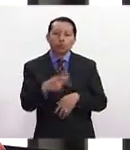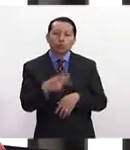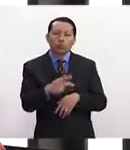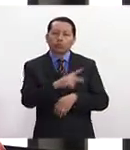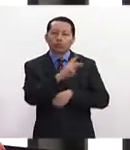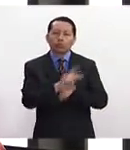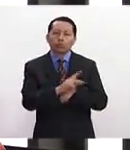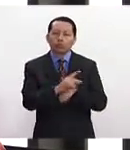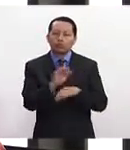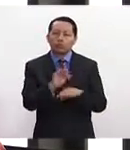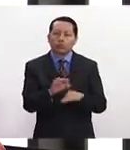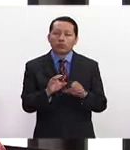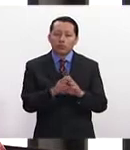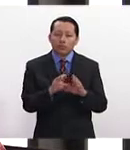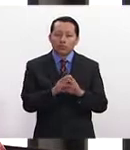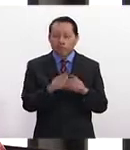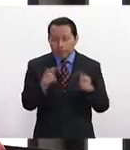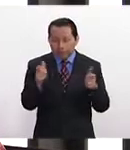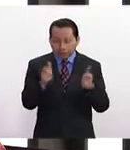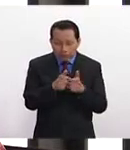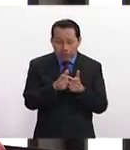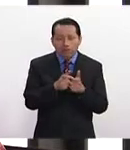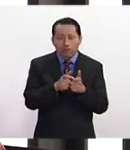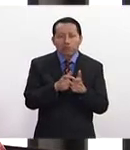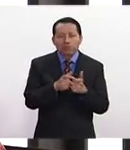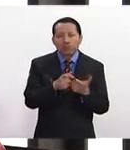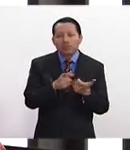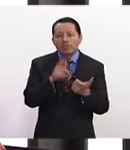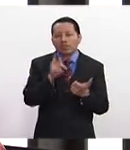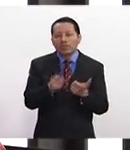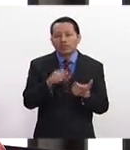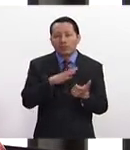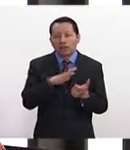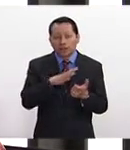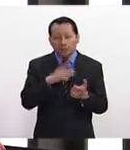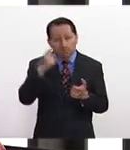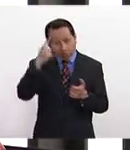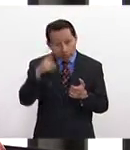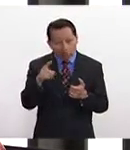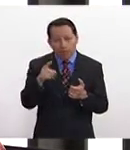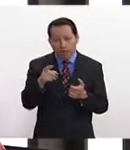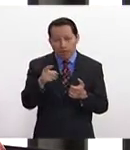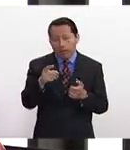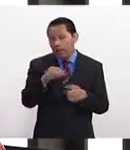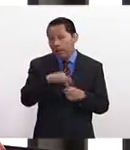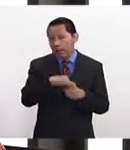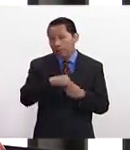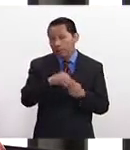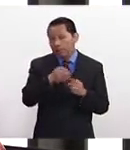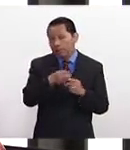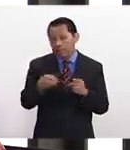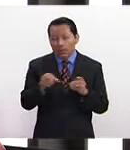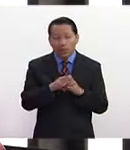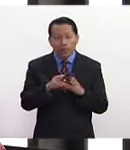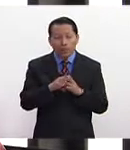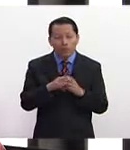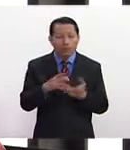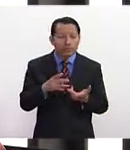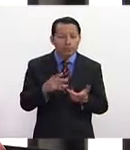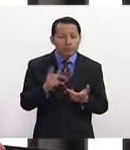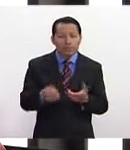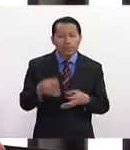sobre todo en localidades muy pequeñas, ¿no? Es decir, para la organización de este referéndum que el gobierno, bueno,